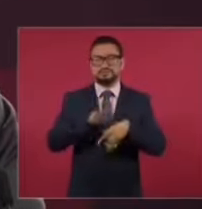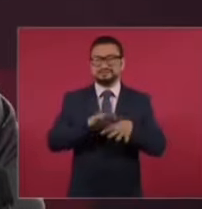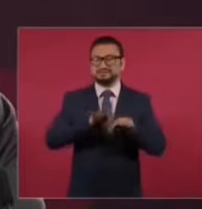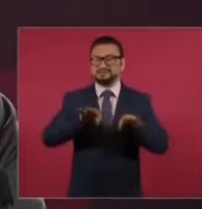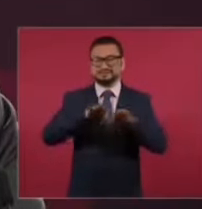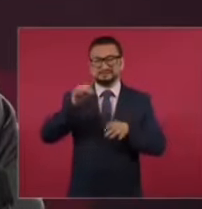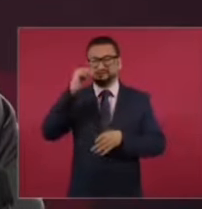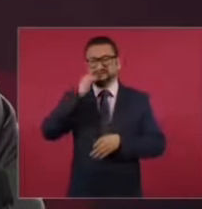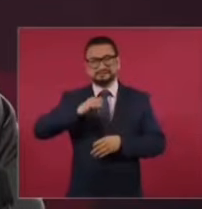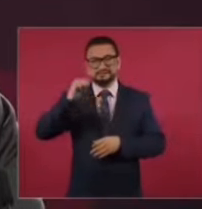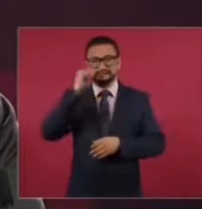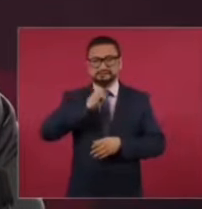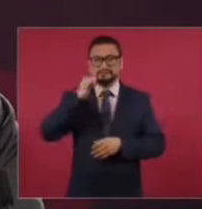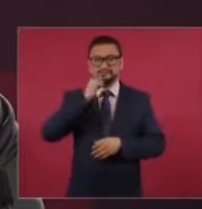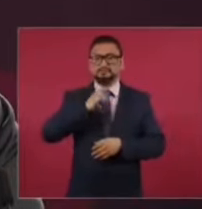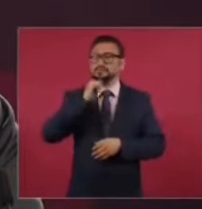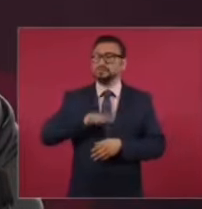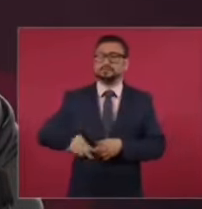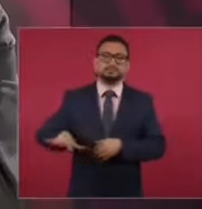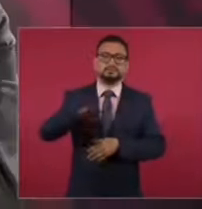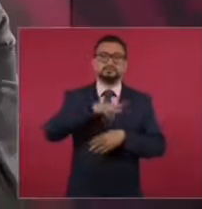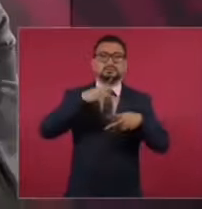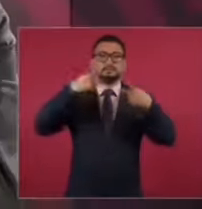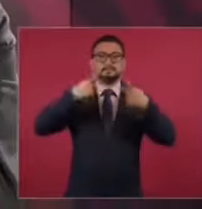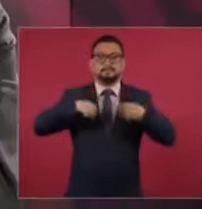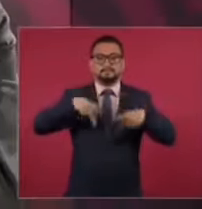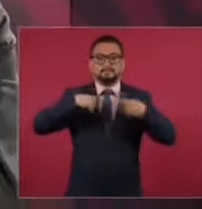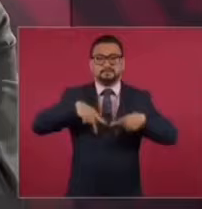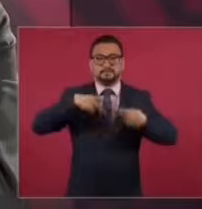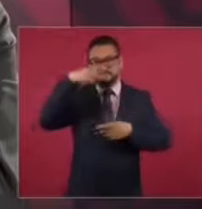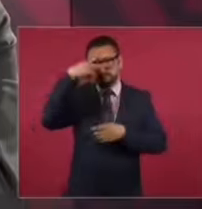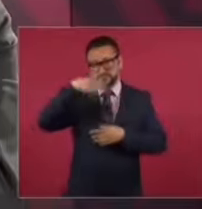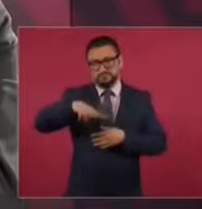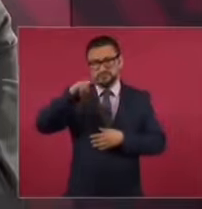gente, no escuchaban a la ciudadanía, no escuchaban al pueblo. Ese era